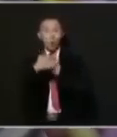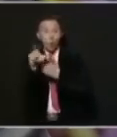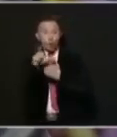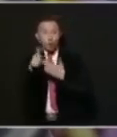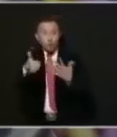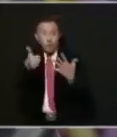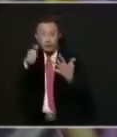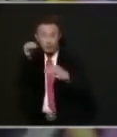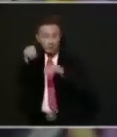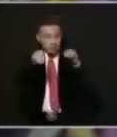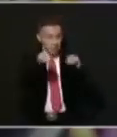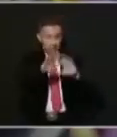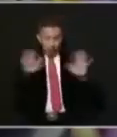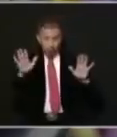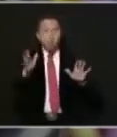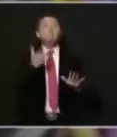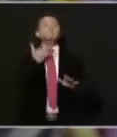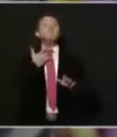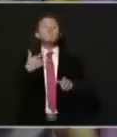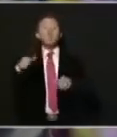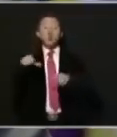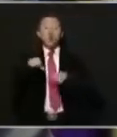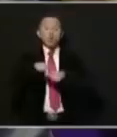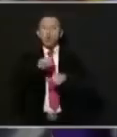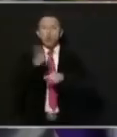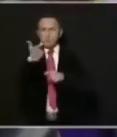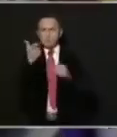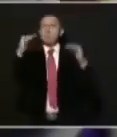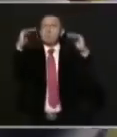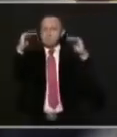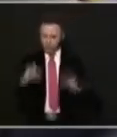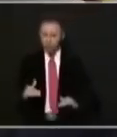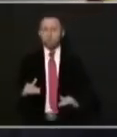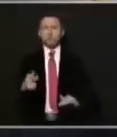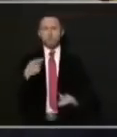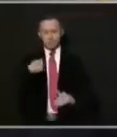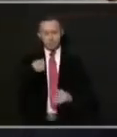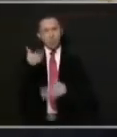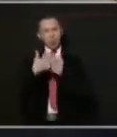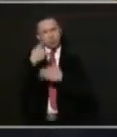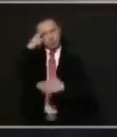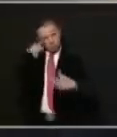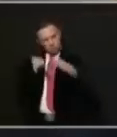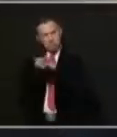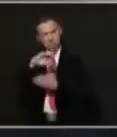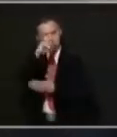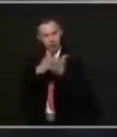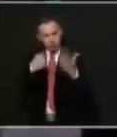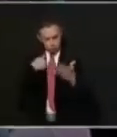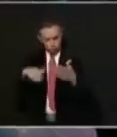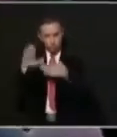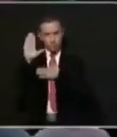los combustibles. Ese es mi plan. Ese es el compromiso.